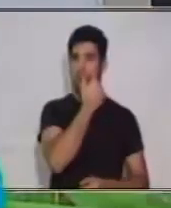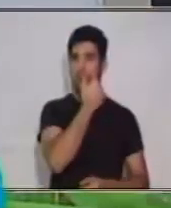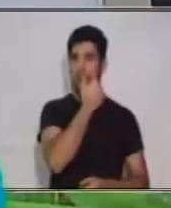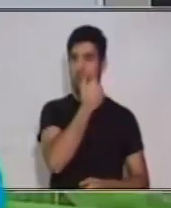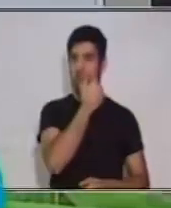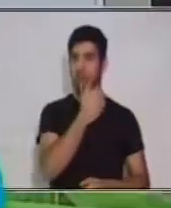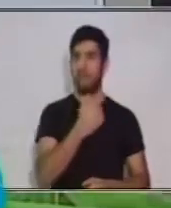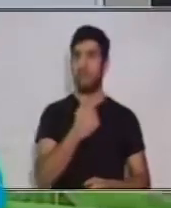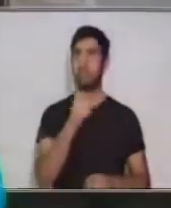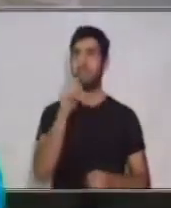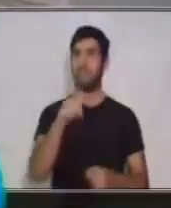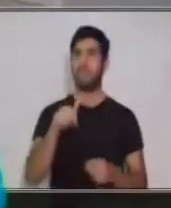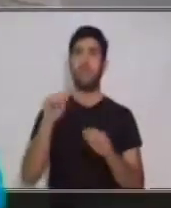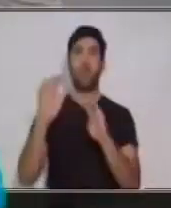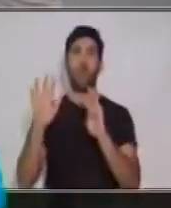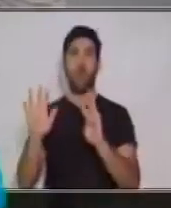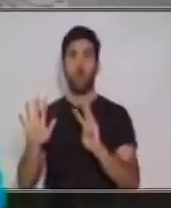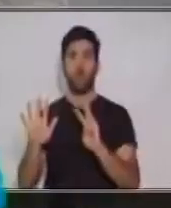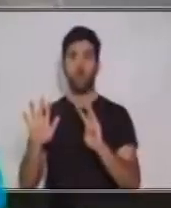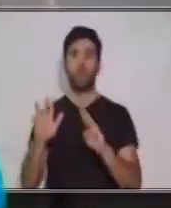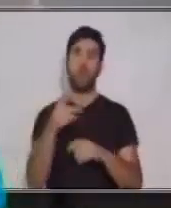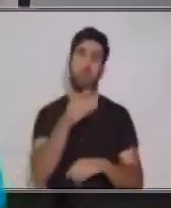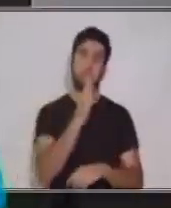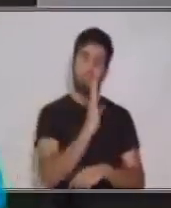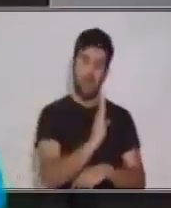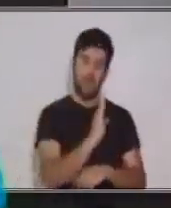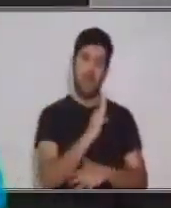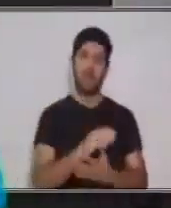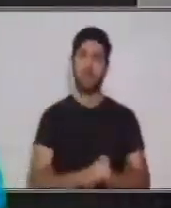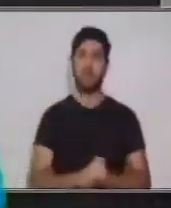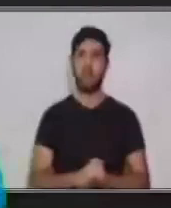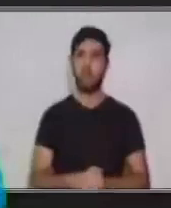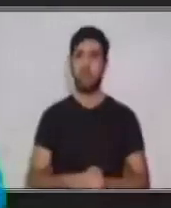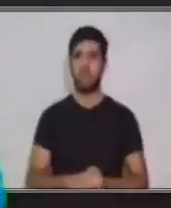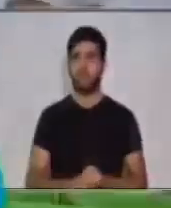En la 8, baloncesto.